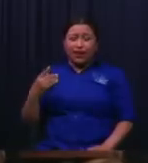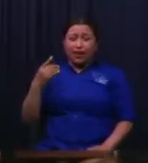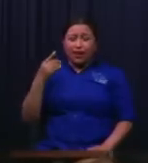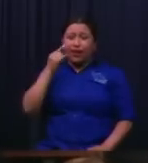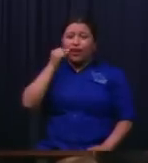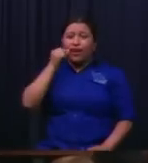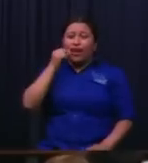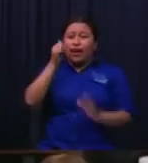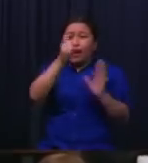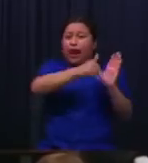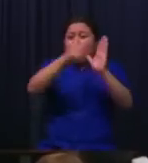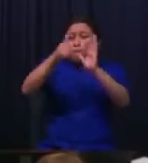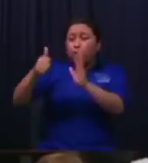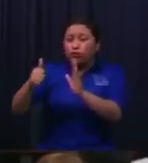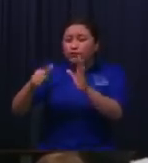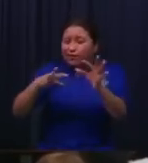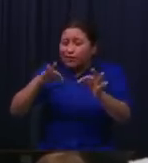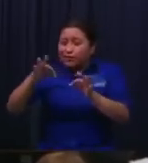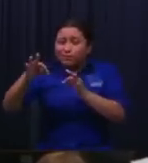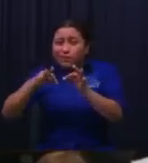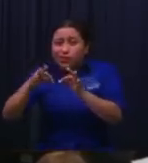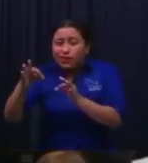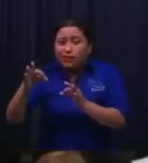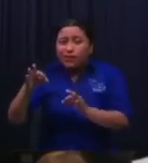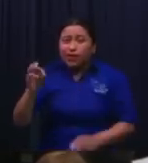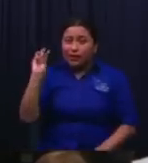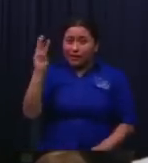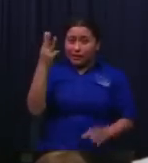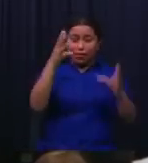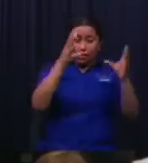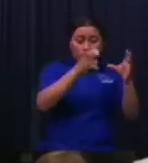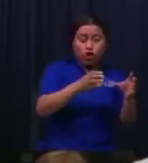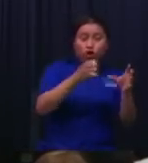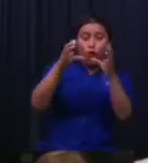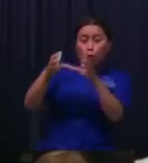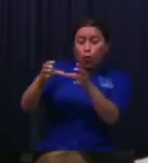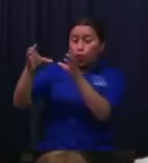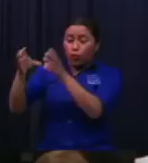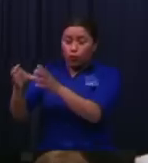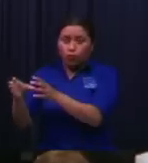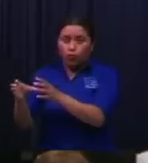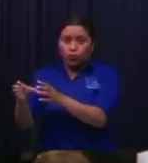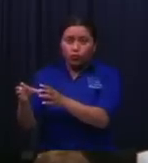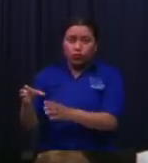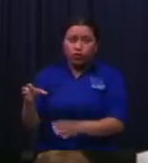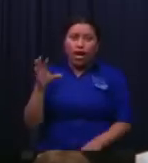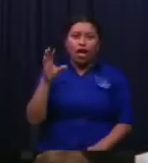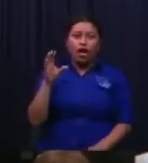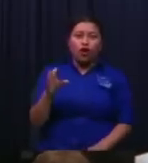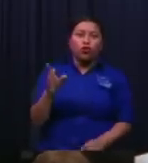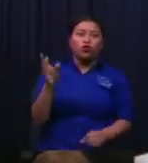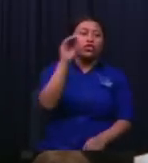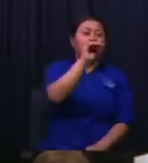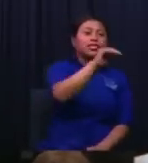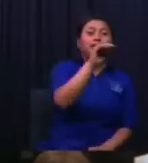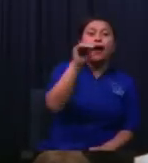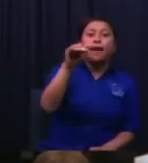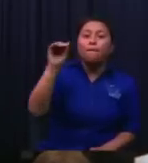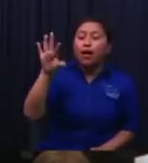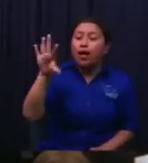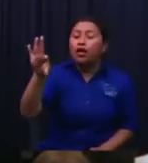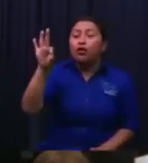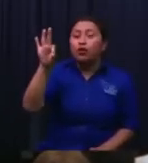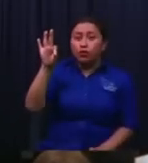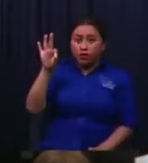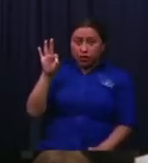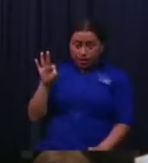hermanos? Sabemos que los fieles son los pocos, ¿verdad? Pero Él viene con ese grupo. Y eso tiene que suceder después de la